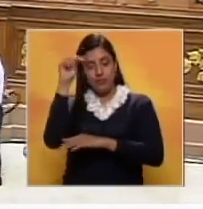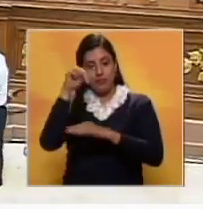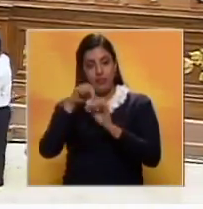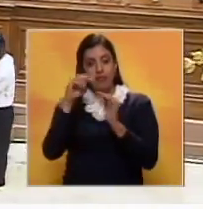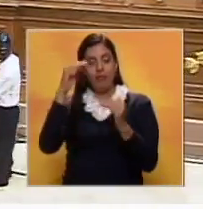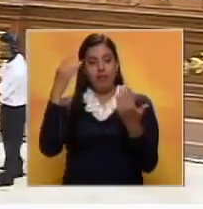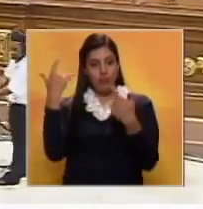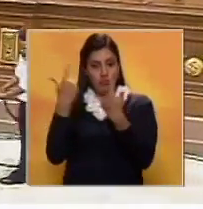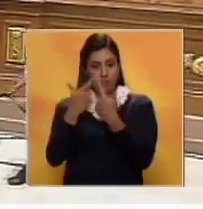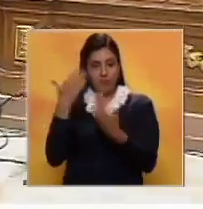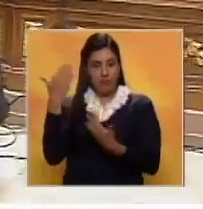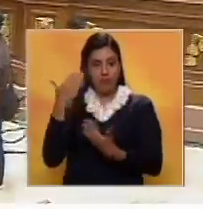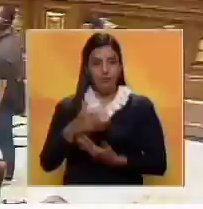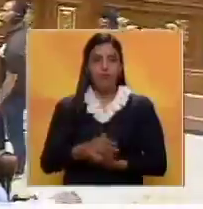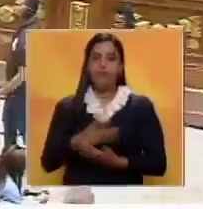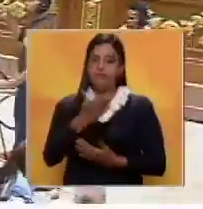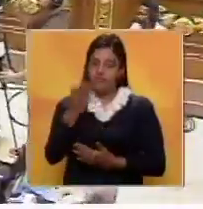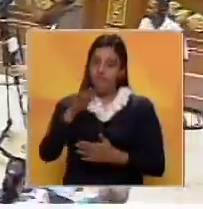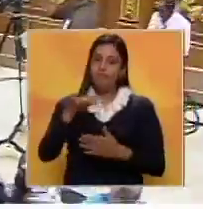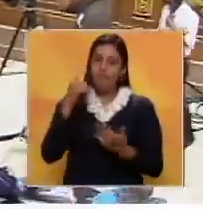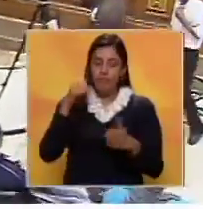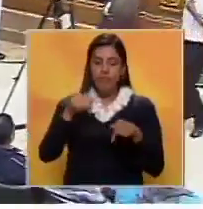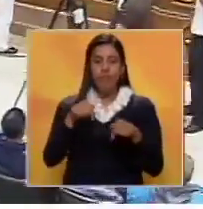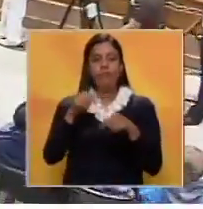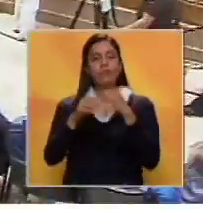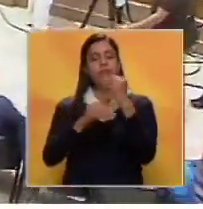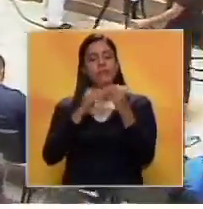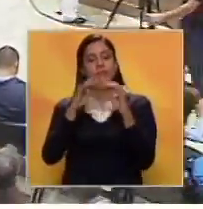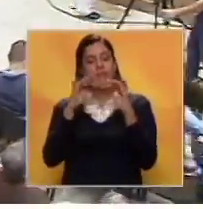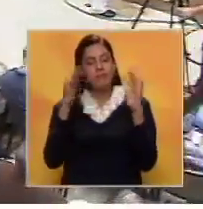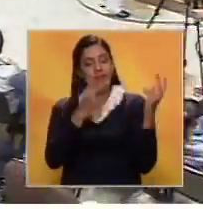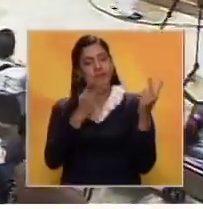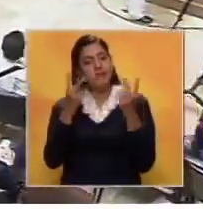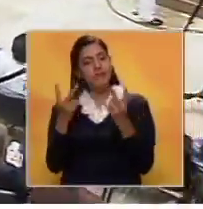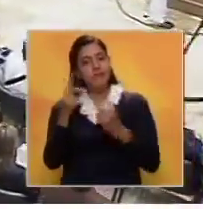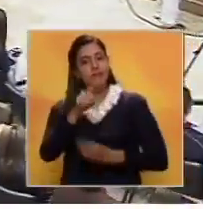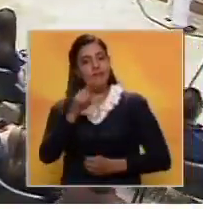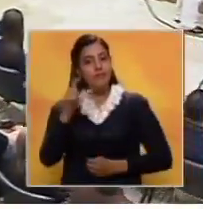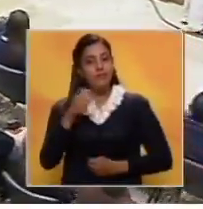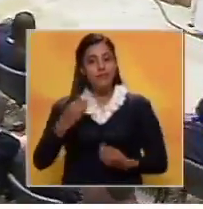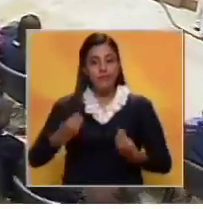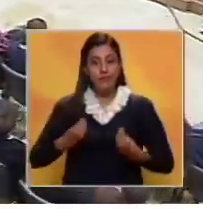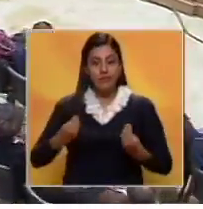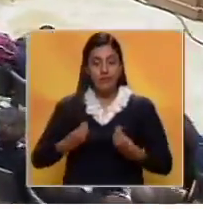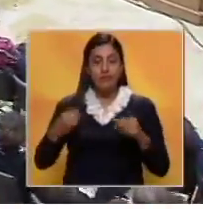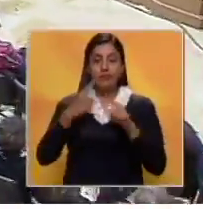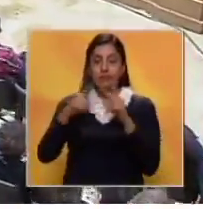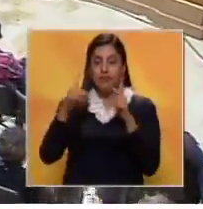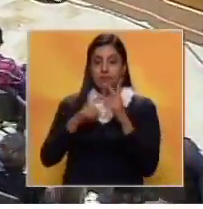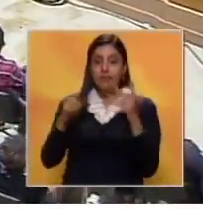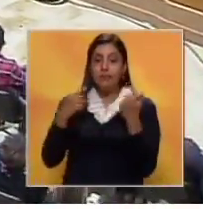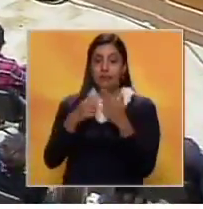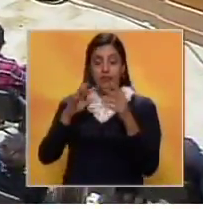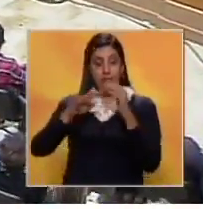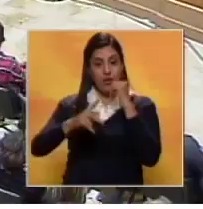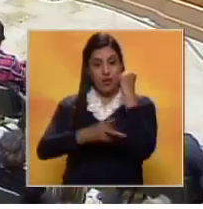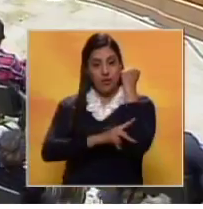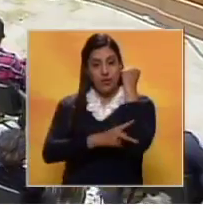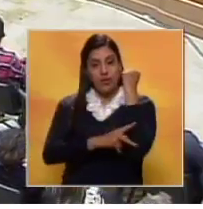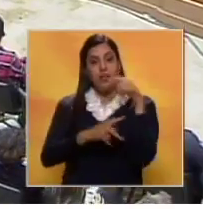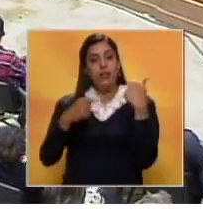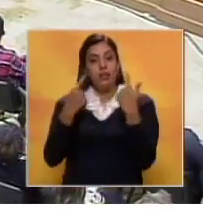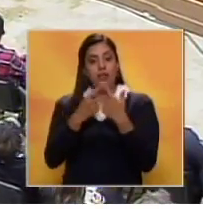del Palacio Federal Legislativo, donde hoy se le dio bienvenida a vecinos de diferentes parroquias